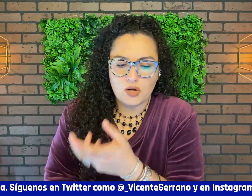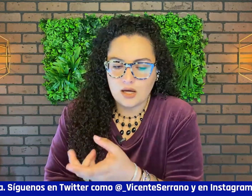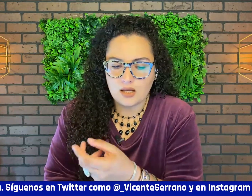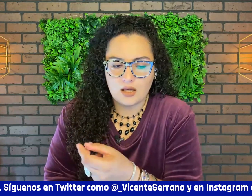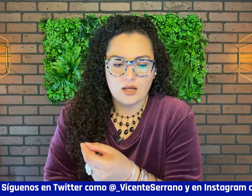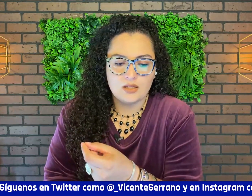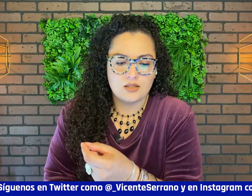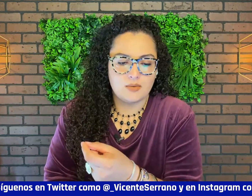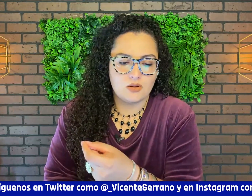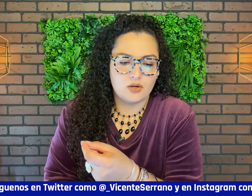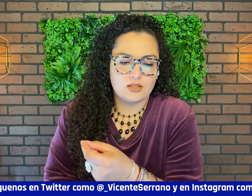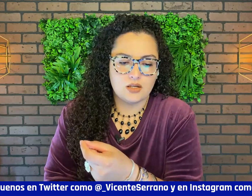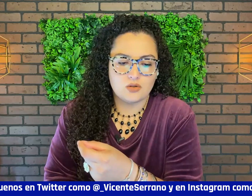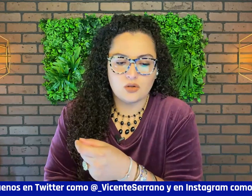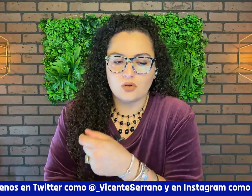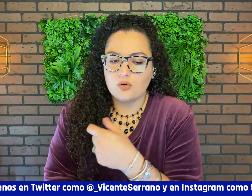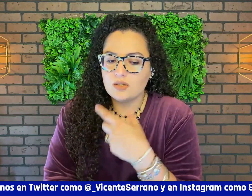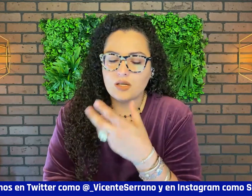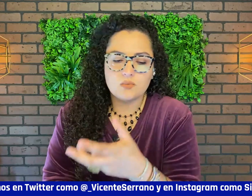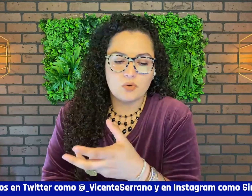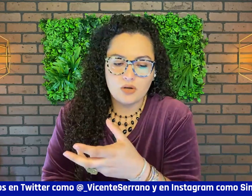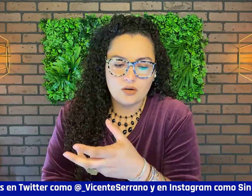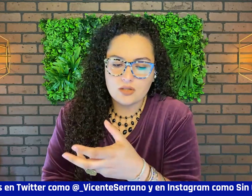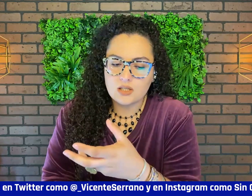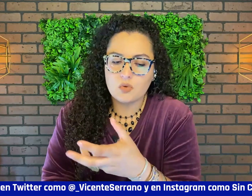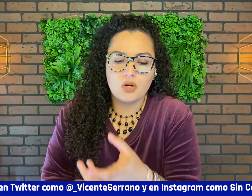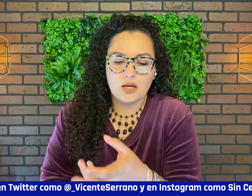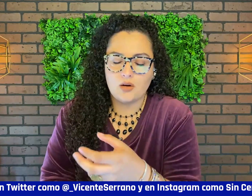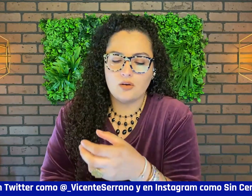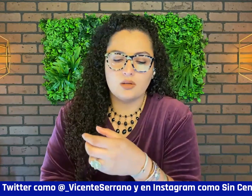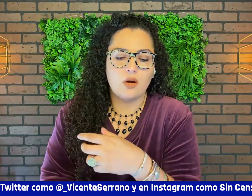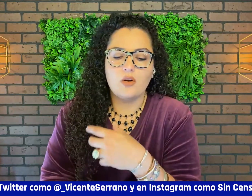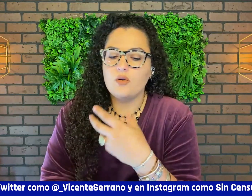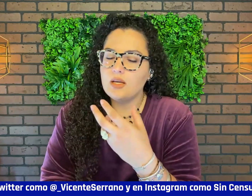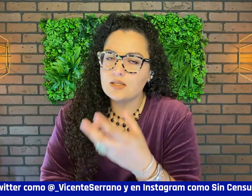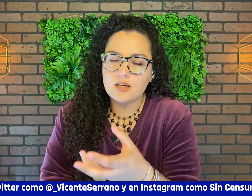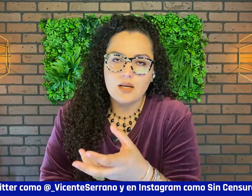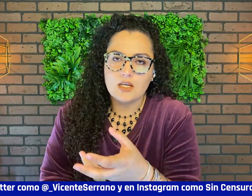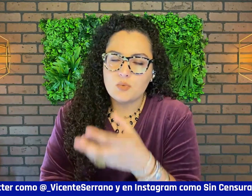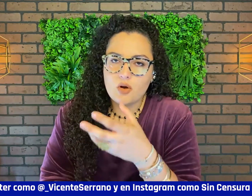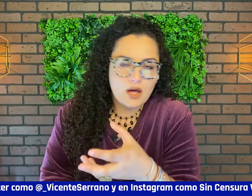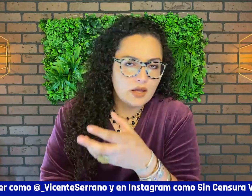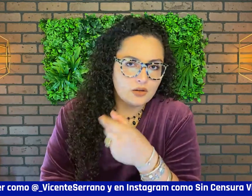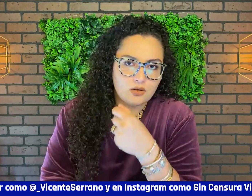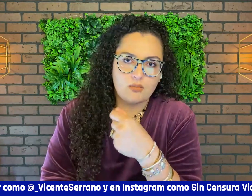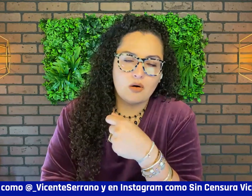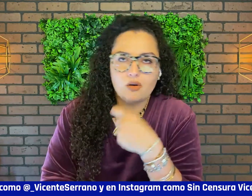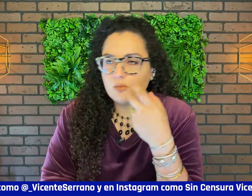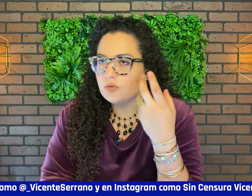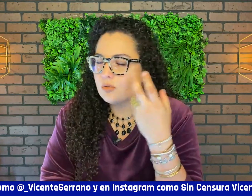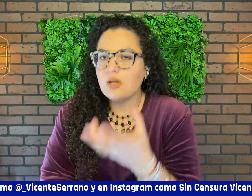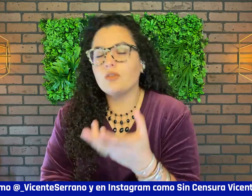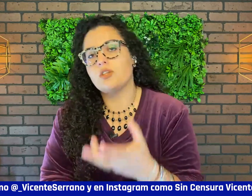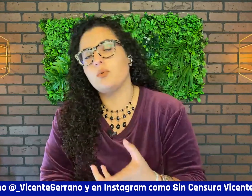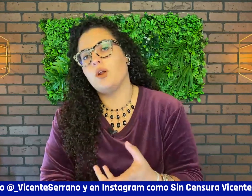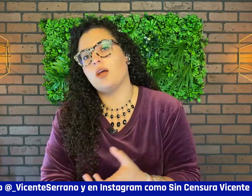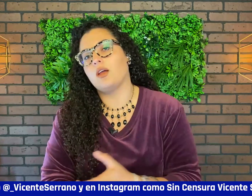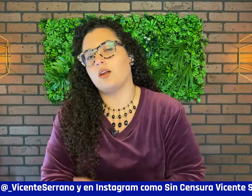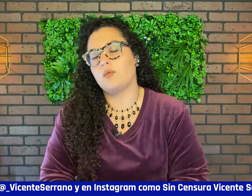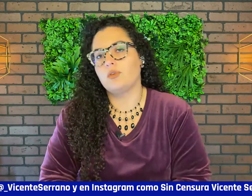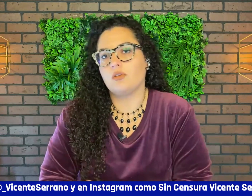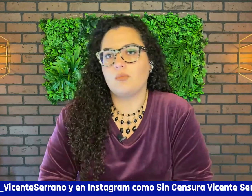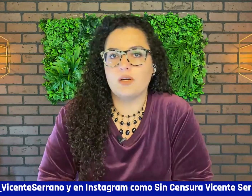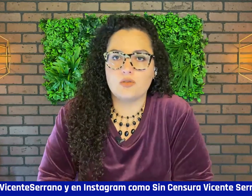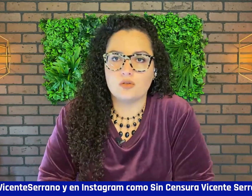el espionaje Salvador García Soto, no es el espionaje Loret de Mola, no es espionaje Héctor de Mauleón, ni mucho menos es